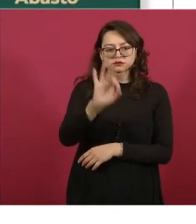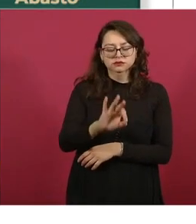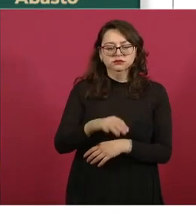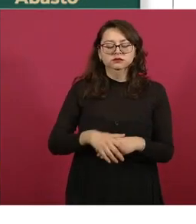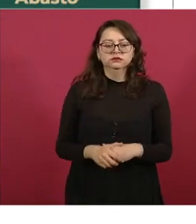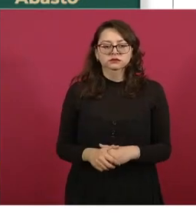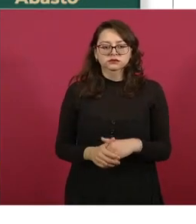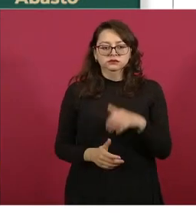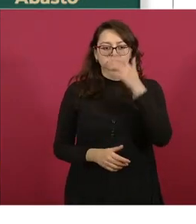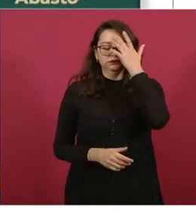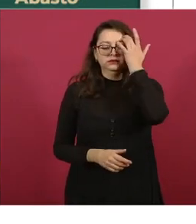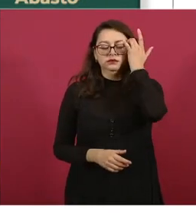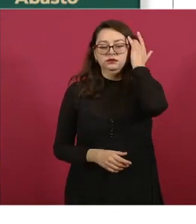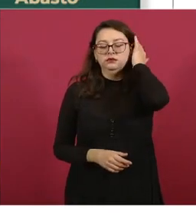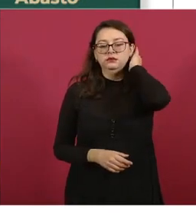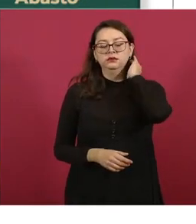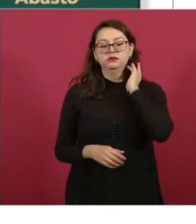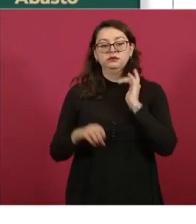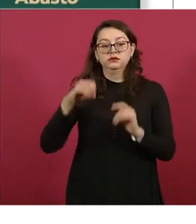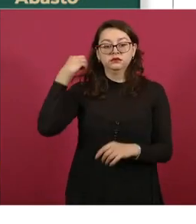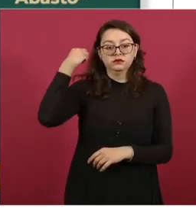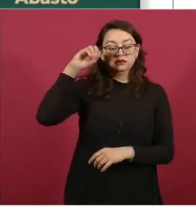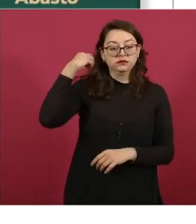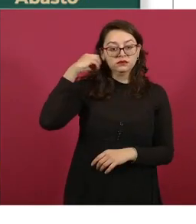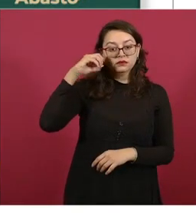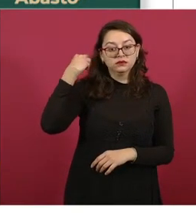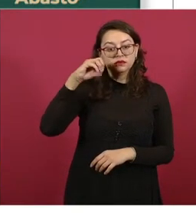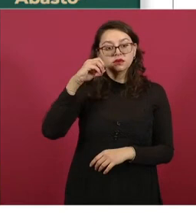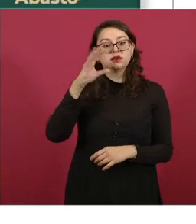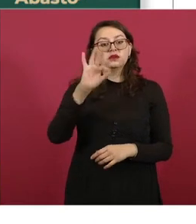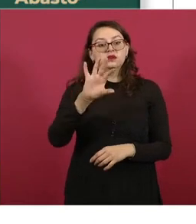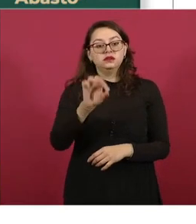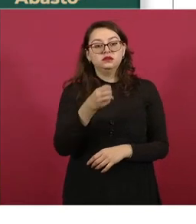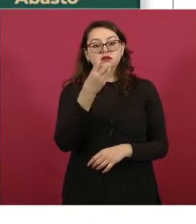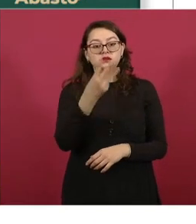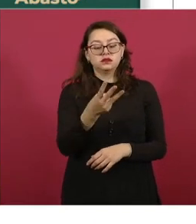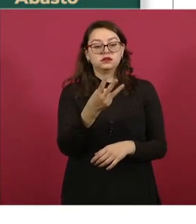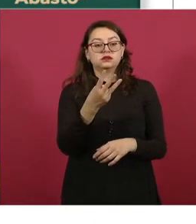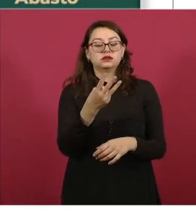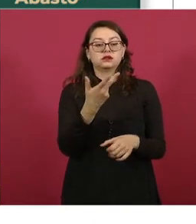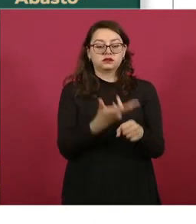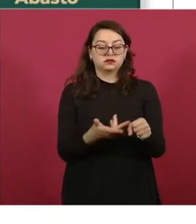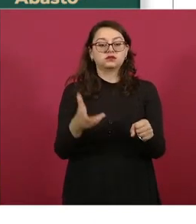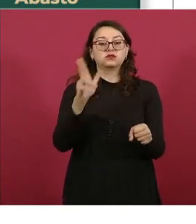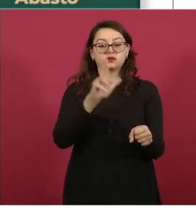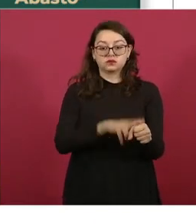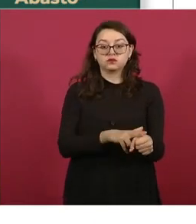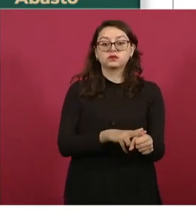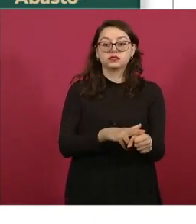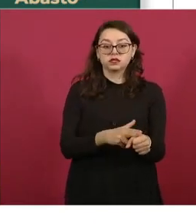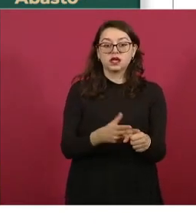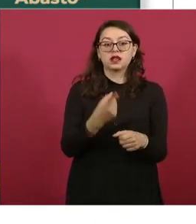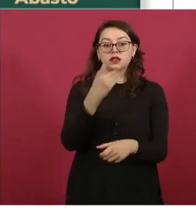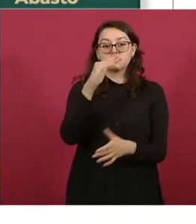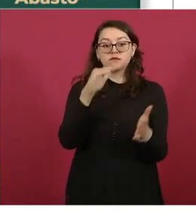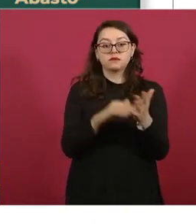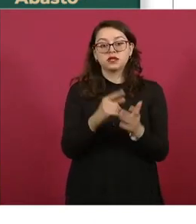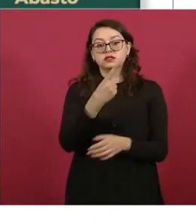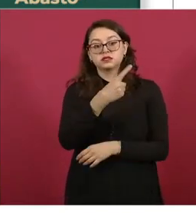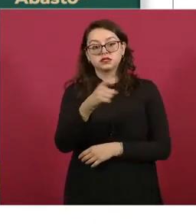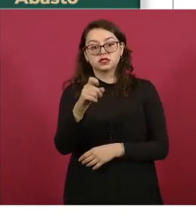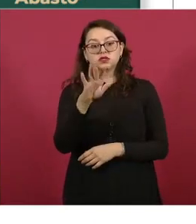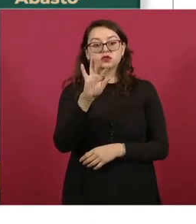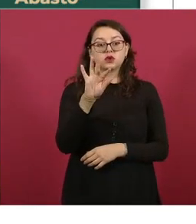Oaxaca, el SAI opera en 43 de los 49 hospitales IMSS Bienestar de Oaxaca y en